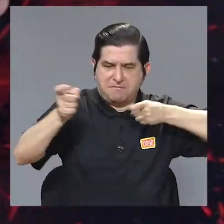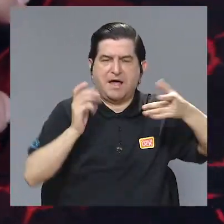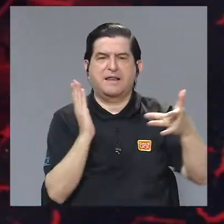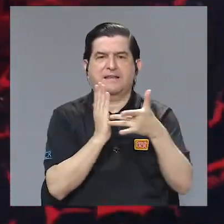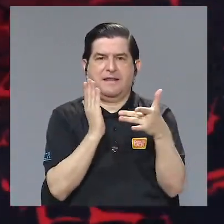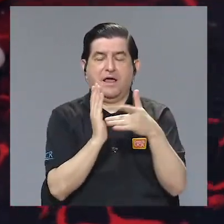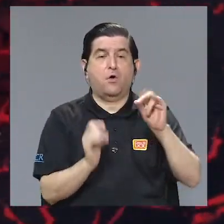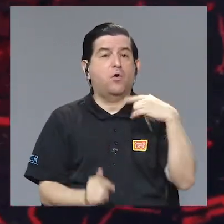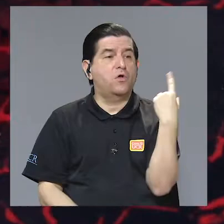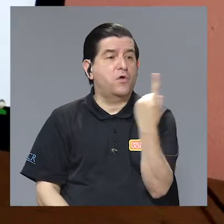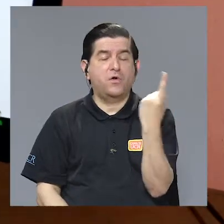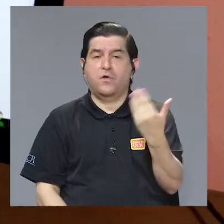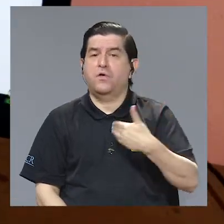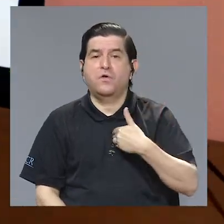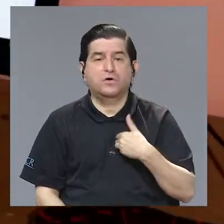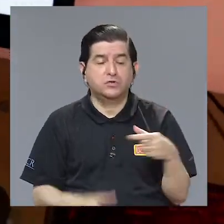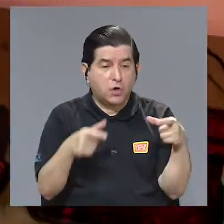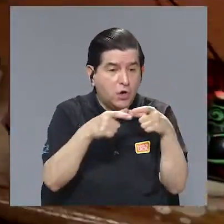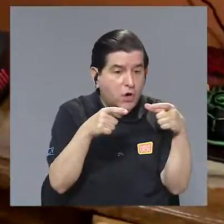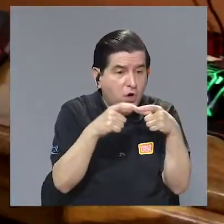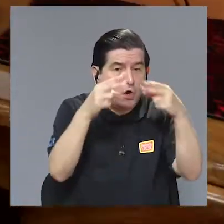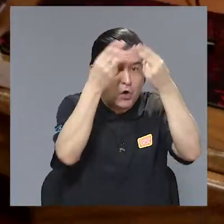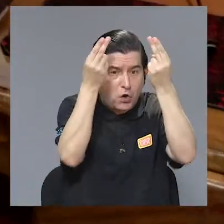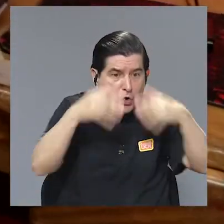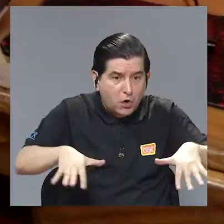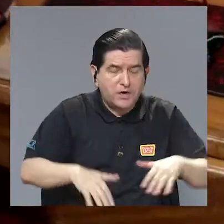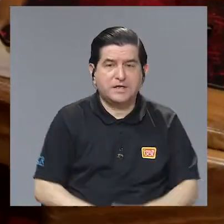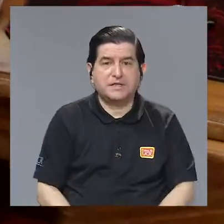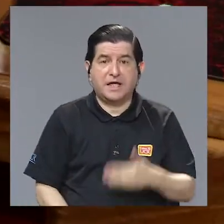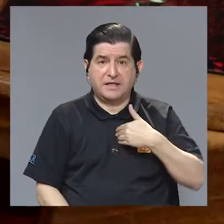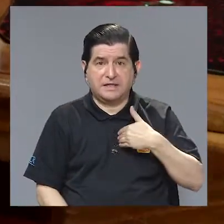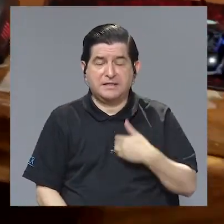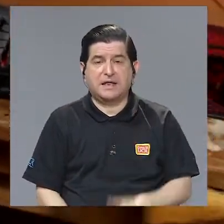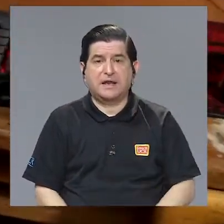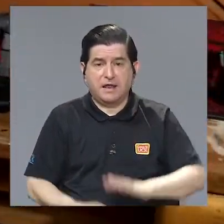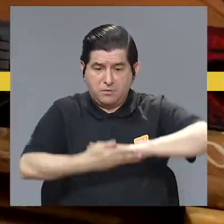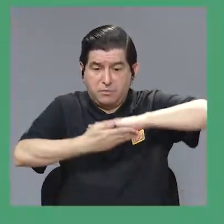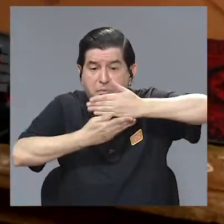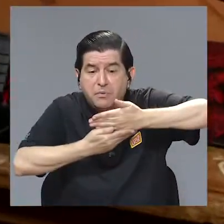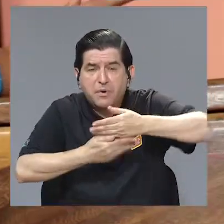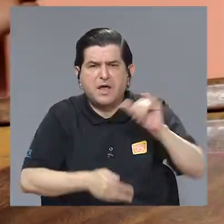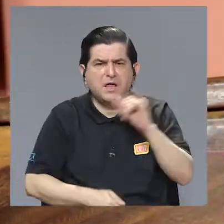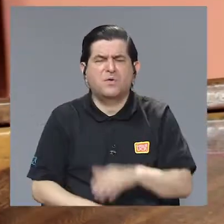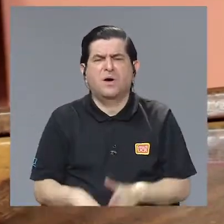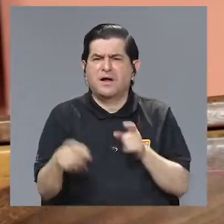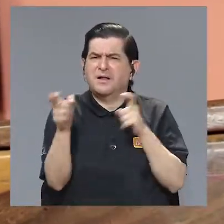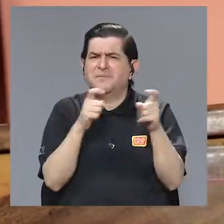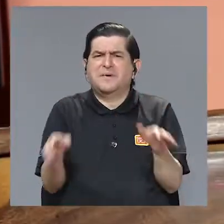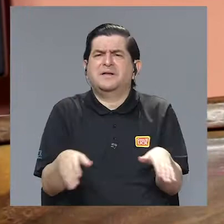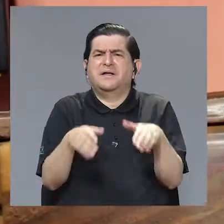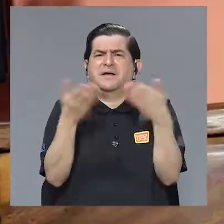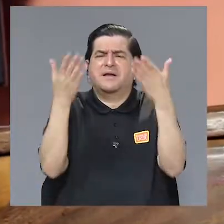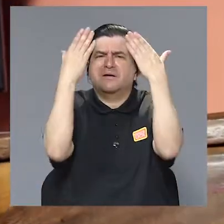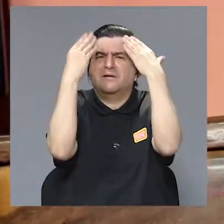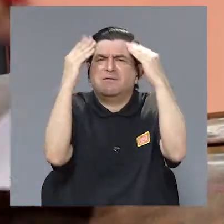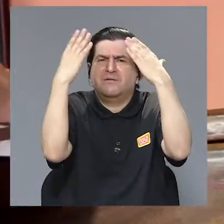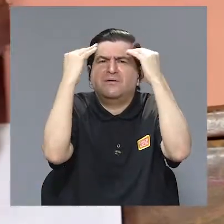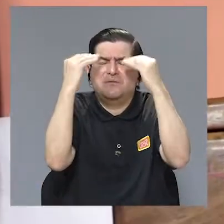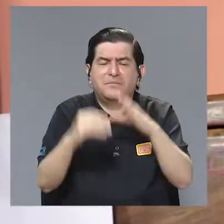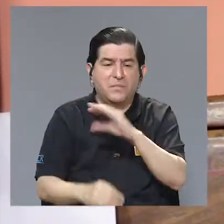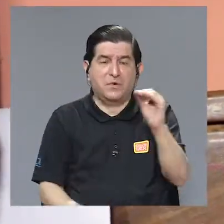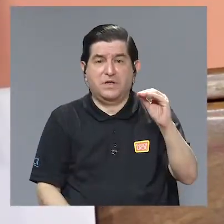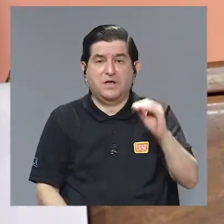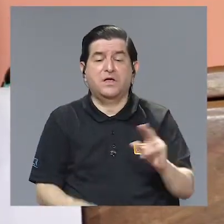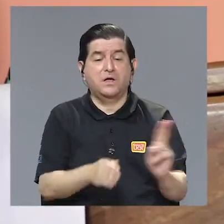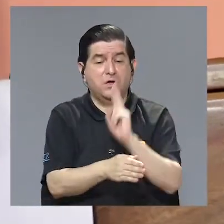de estas tecnologías. No solamente es tener la conexión a internet, tener el dispositivo, sino también cómo se maneja esa información y